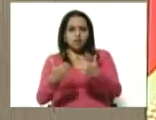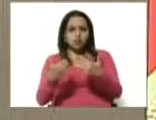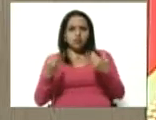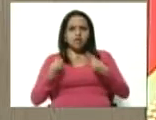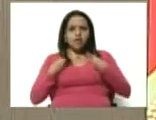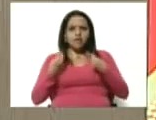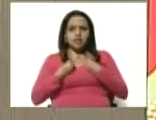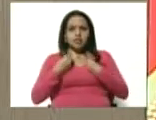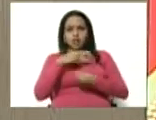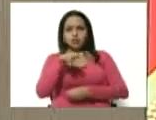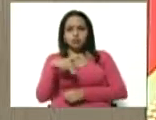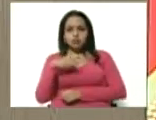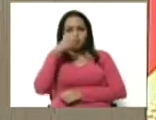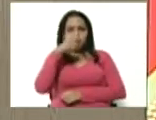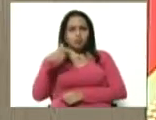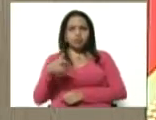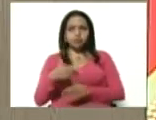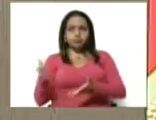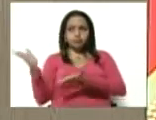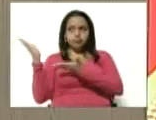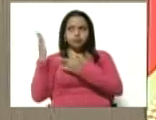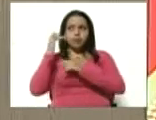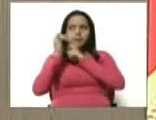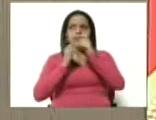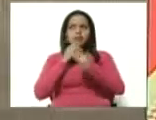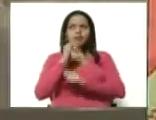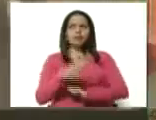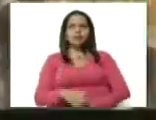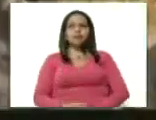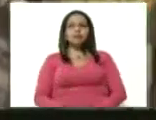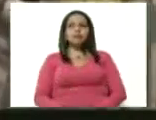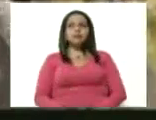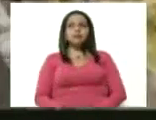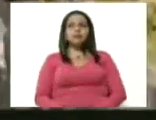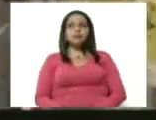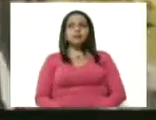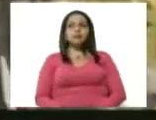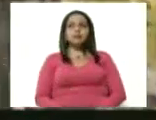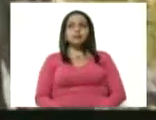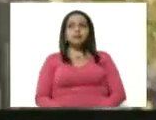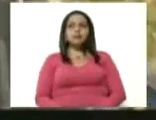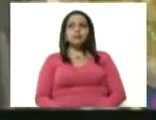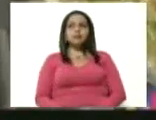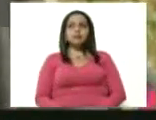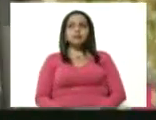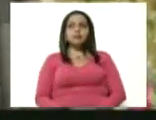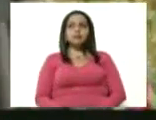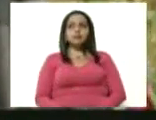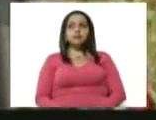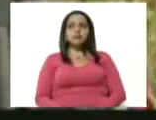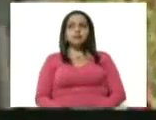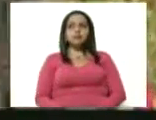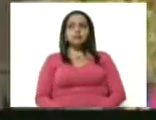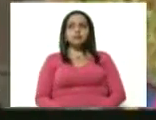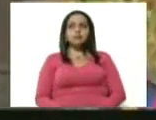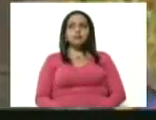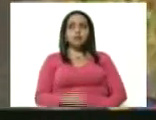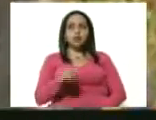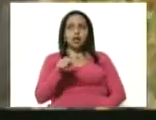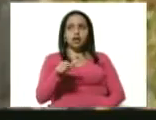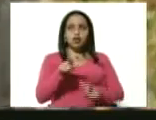vida de nuestra población. Adelante, video. Sector llamado La Escalera. Por